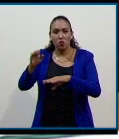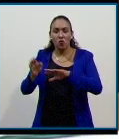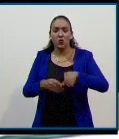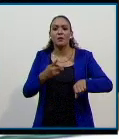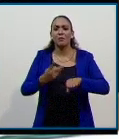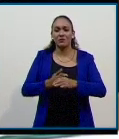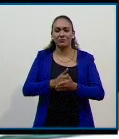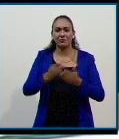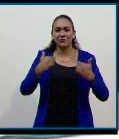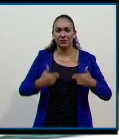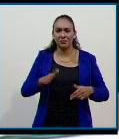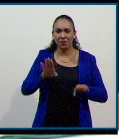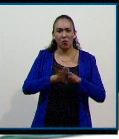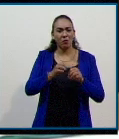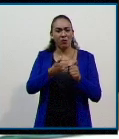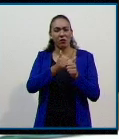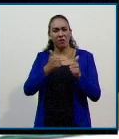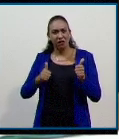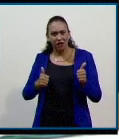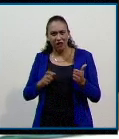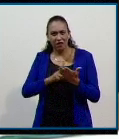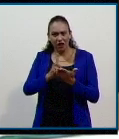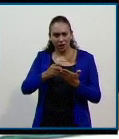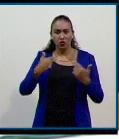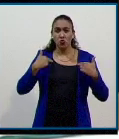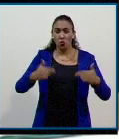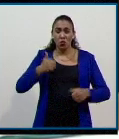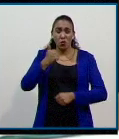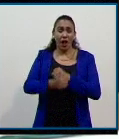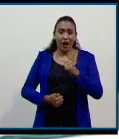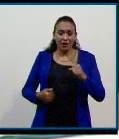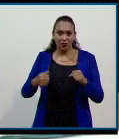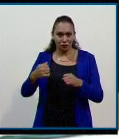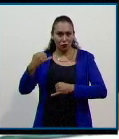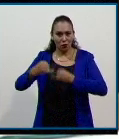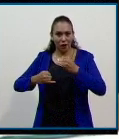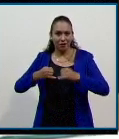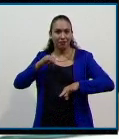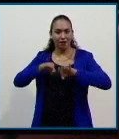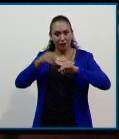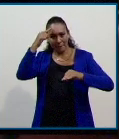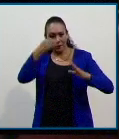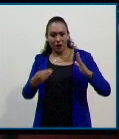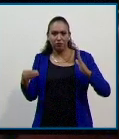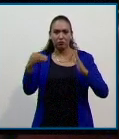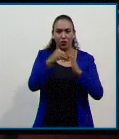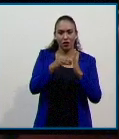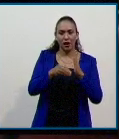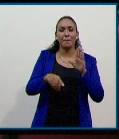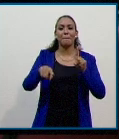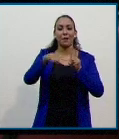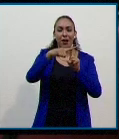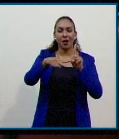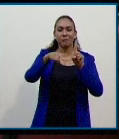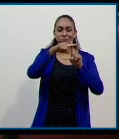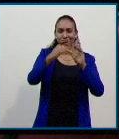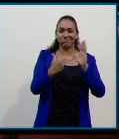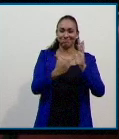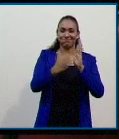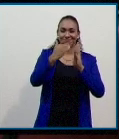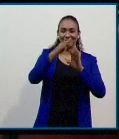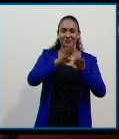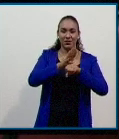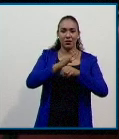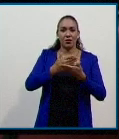no solamente en el retroceso que significaría ahora volver a ampliar este capítulo de delitos de prisión